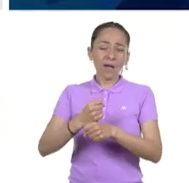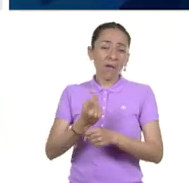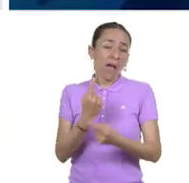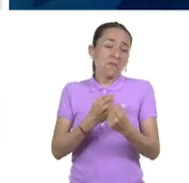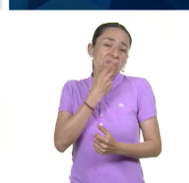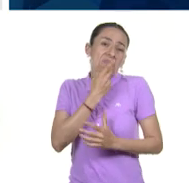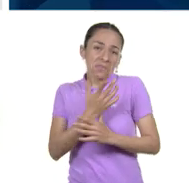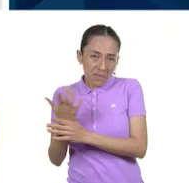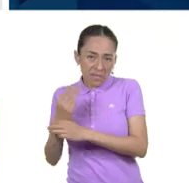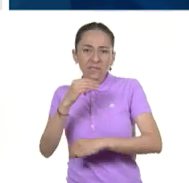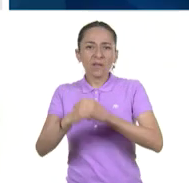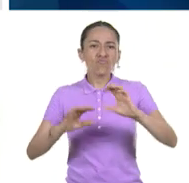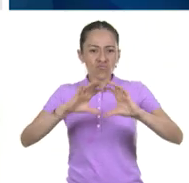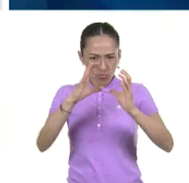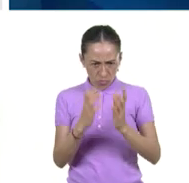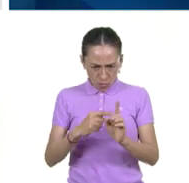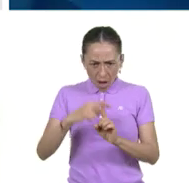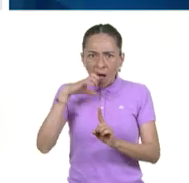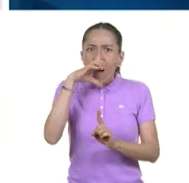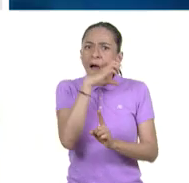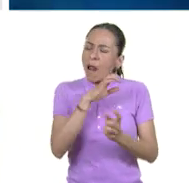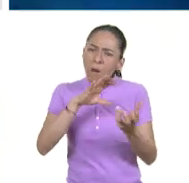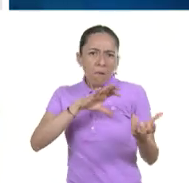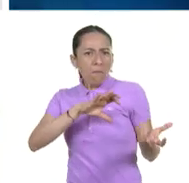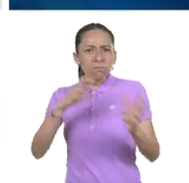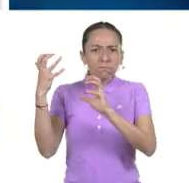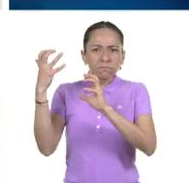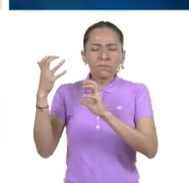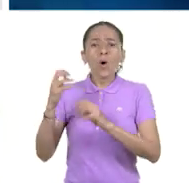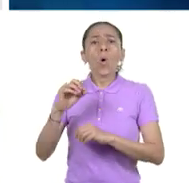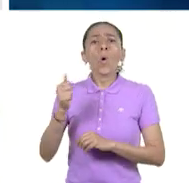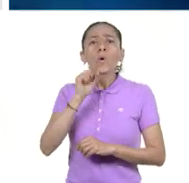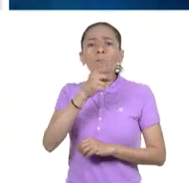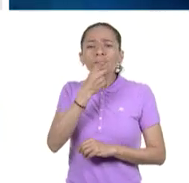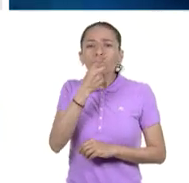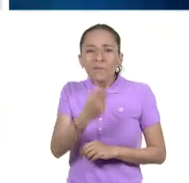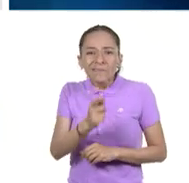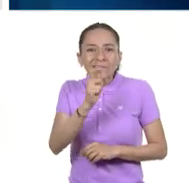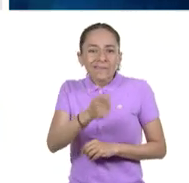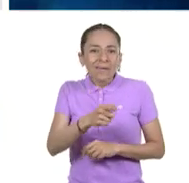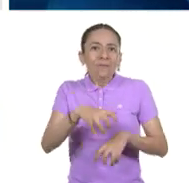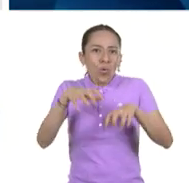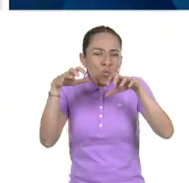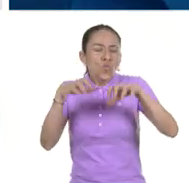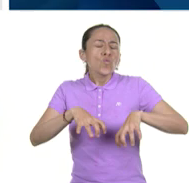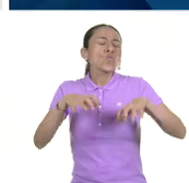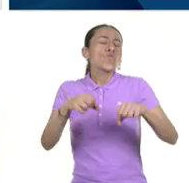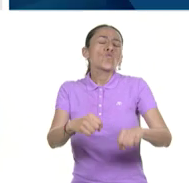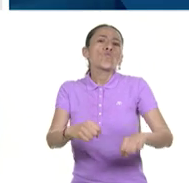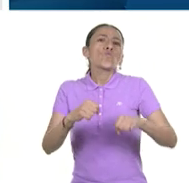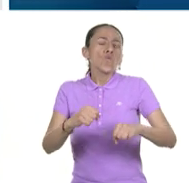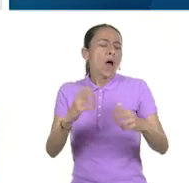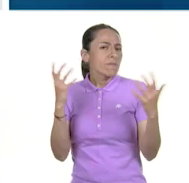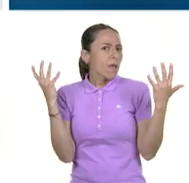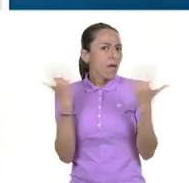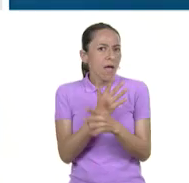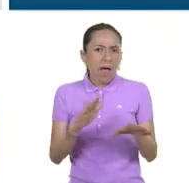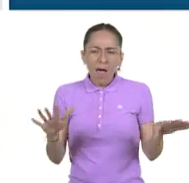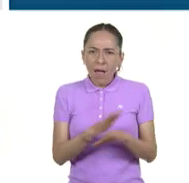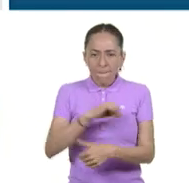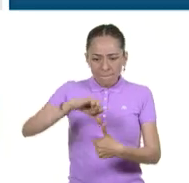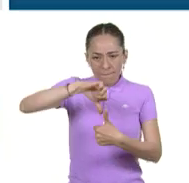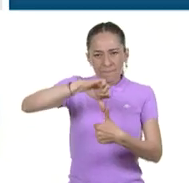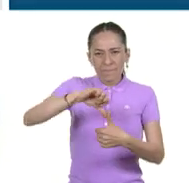cambio climático, otros de un cambio severo en el régimen de lluvias en Centroamérica, en lo que se conoce como el